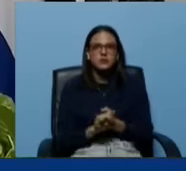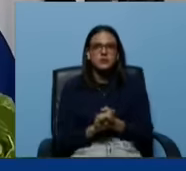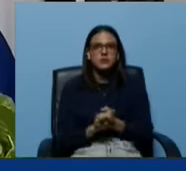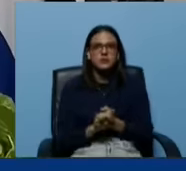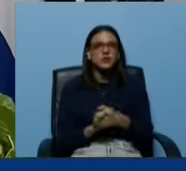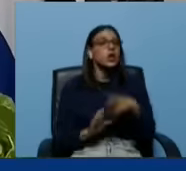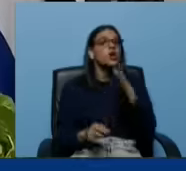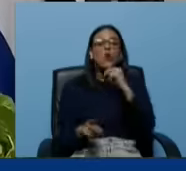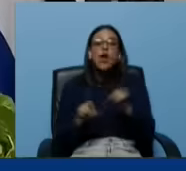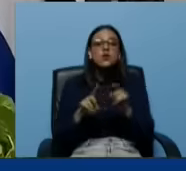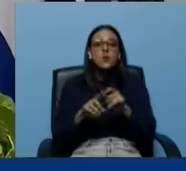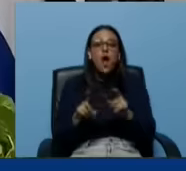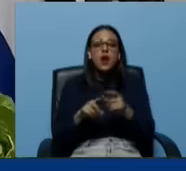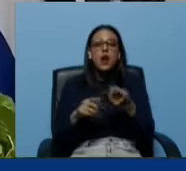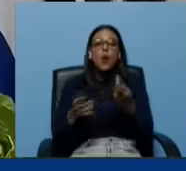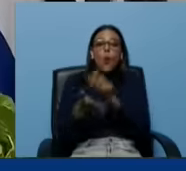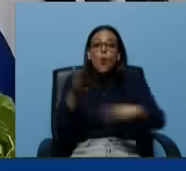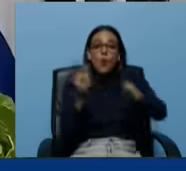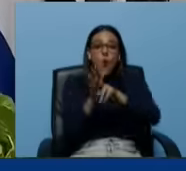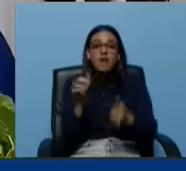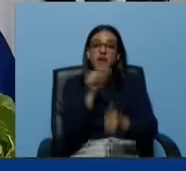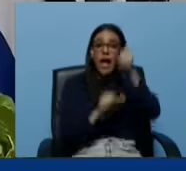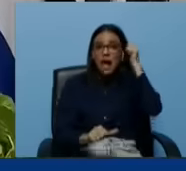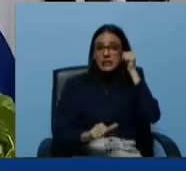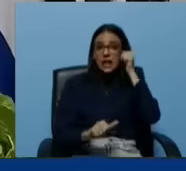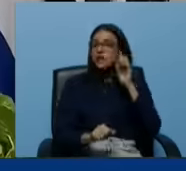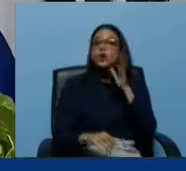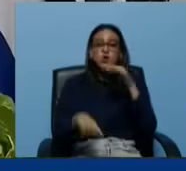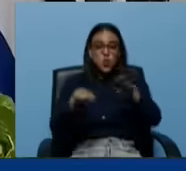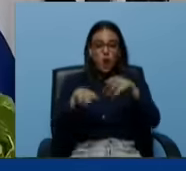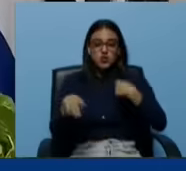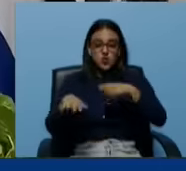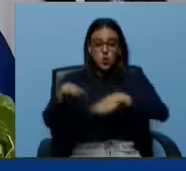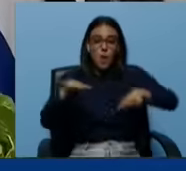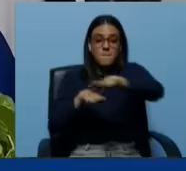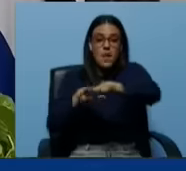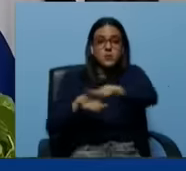No hay vuelta atrás, no hay paso atrás.